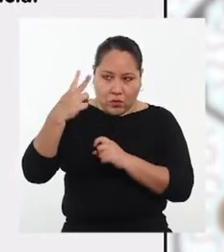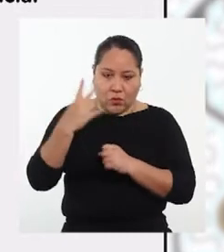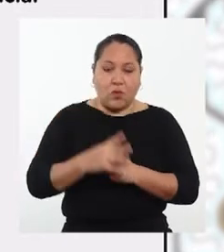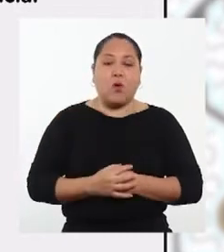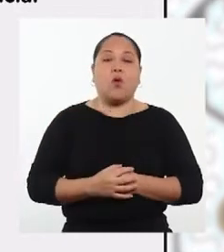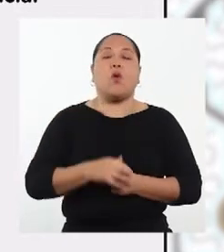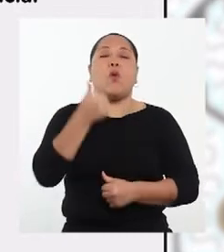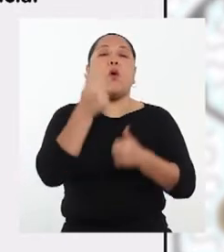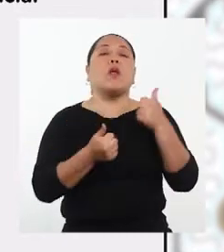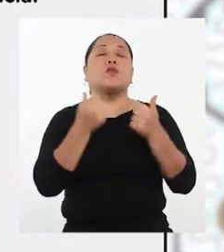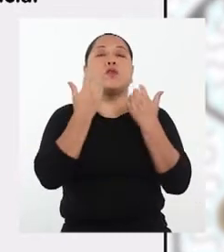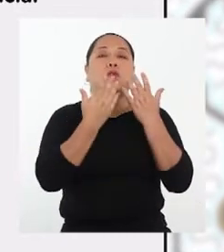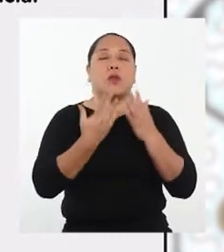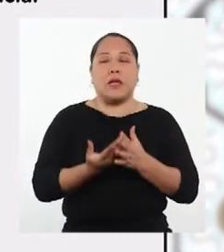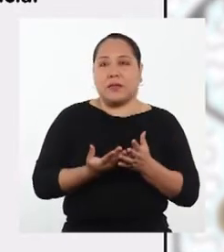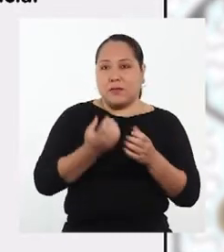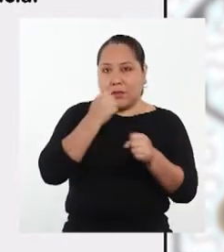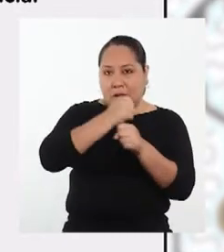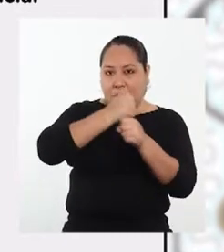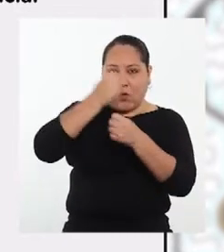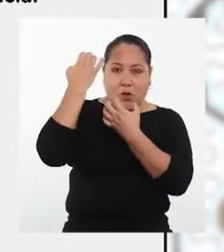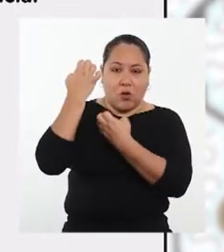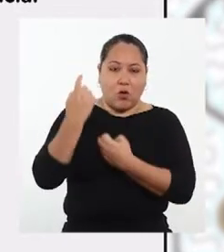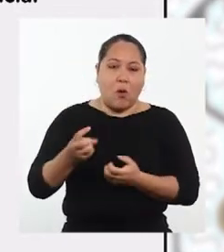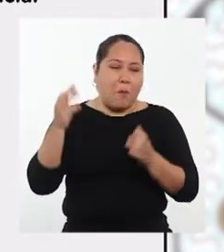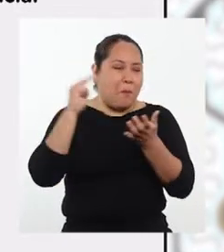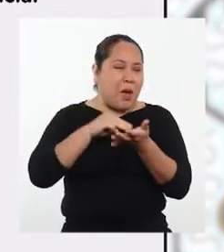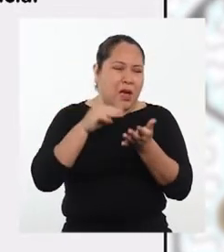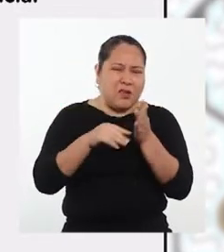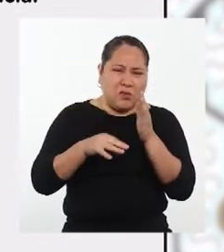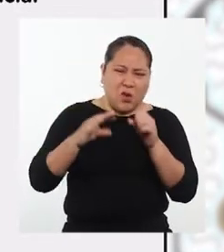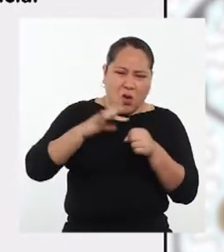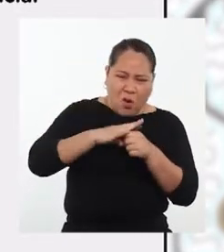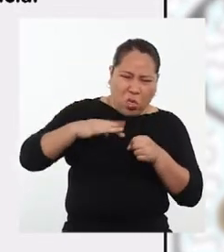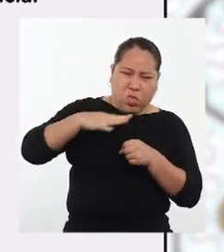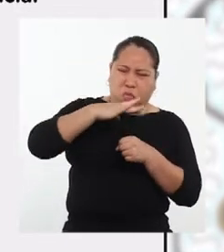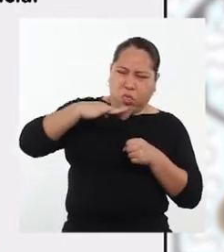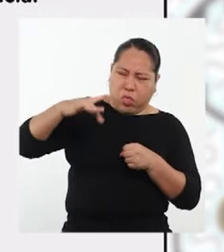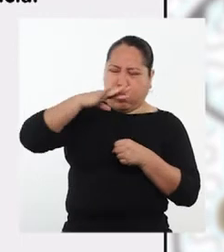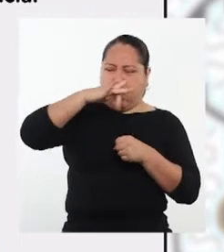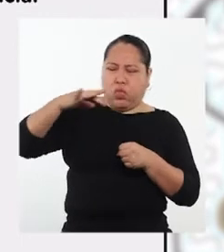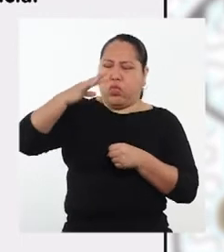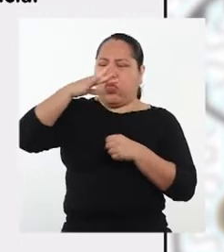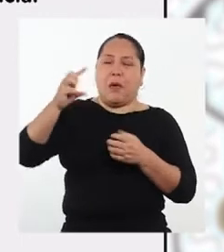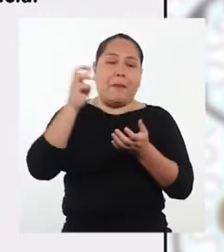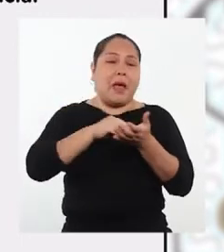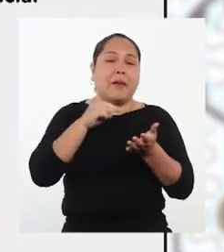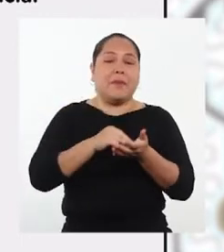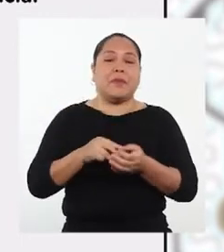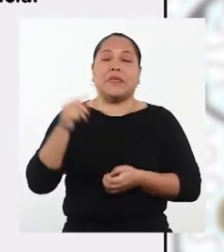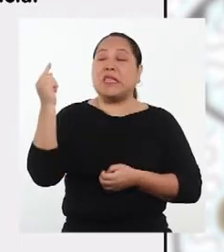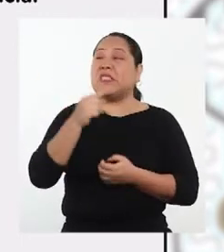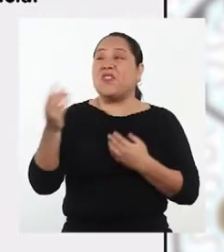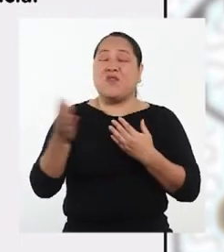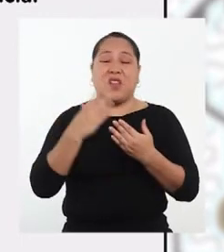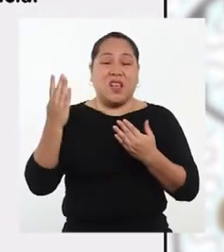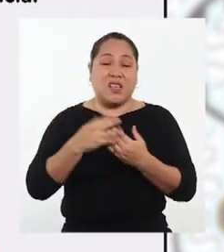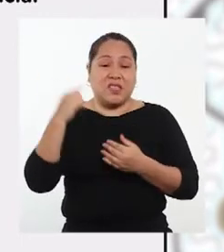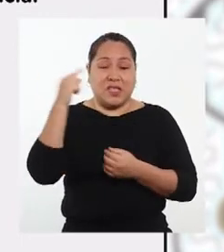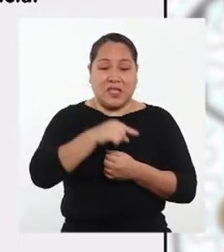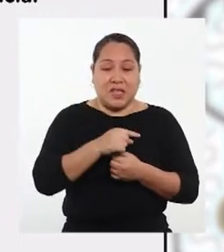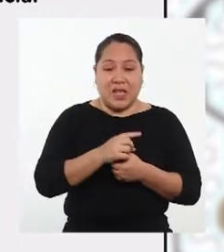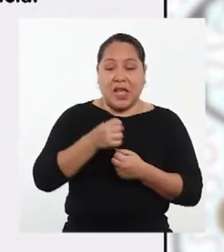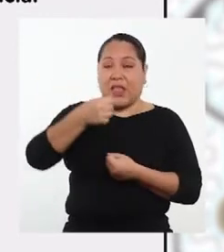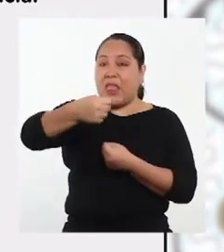también. ¿Qué actividad económica es la que genera más emisiones de gases por quema de combustible? Eso es fácil, es